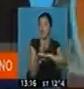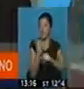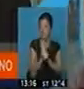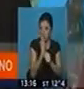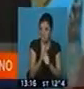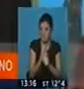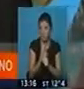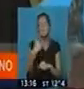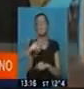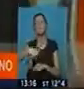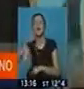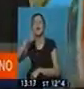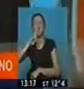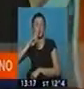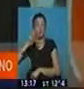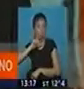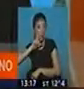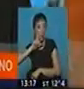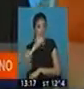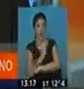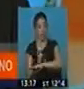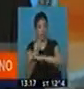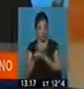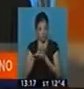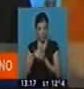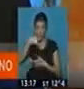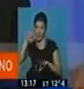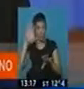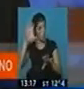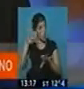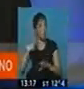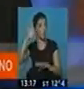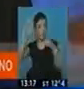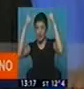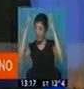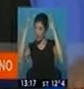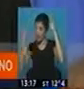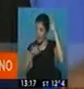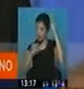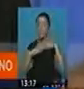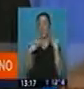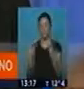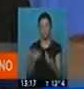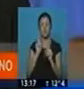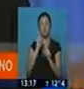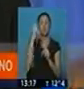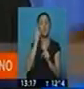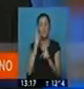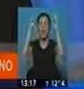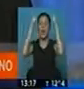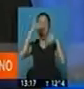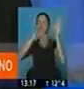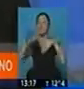partir de ahí, el rey, recordemos que España es una monarquía constitucional, el rey convoca a los líderes, es decir, a los candidatos, como en la